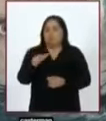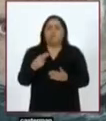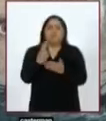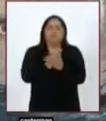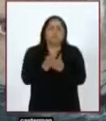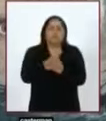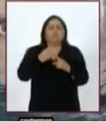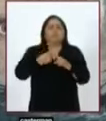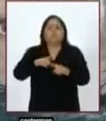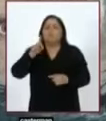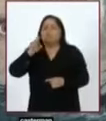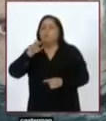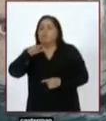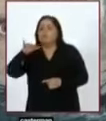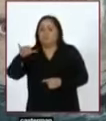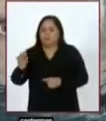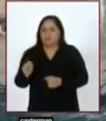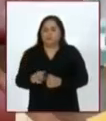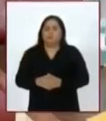por Denis Diprez.